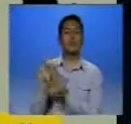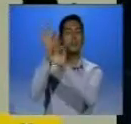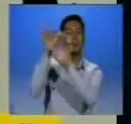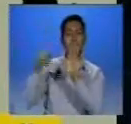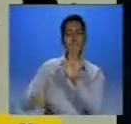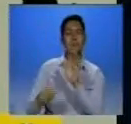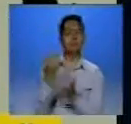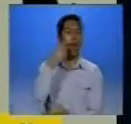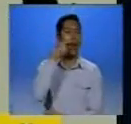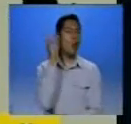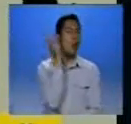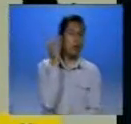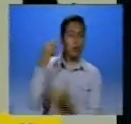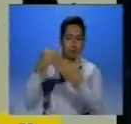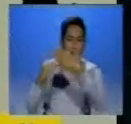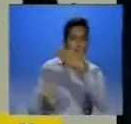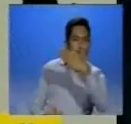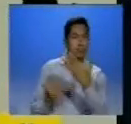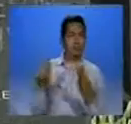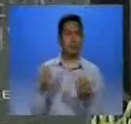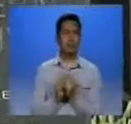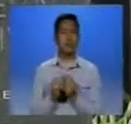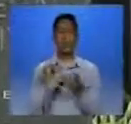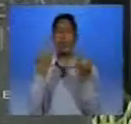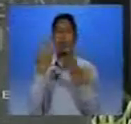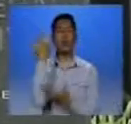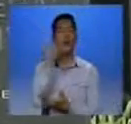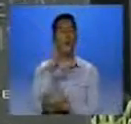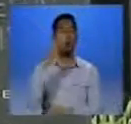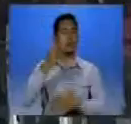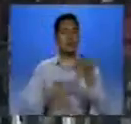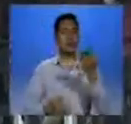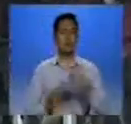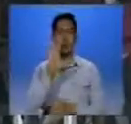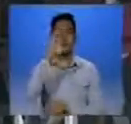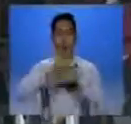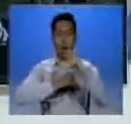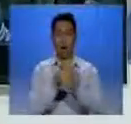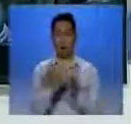expedición y caducidad, que será de 5 años. Ivonne Núñez, Gama Noticias.